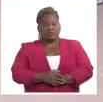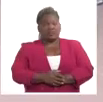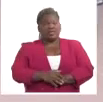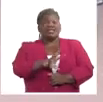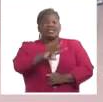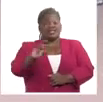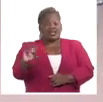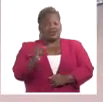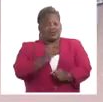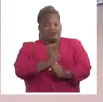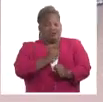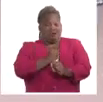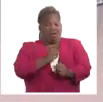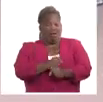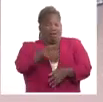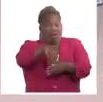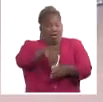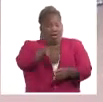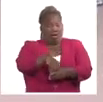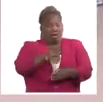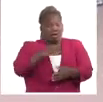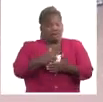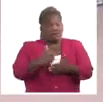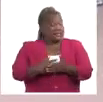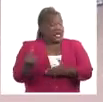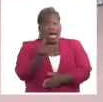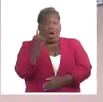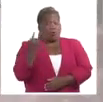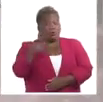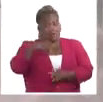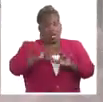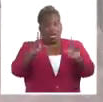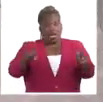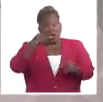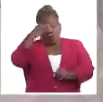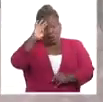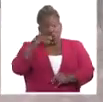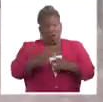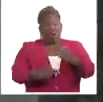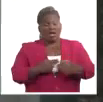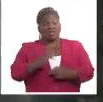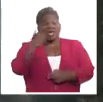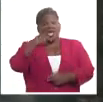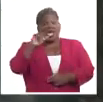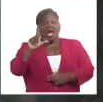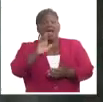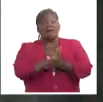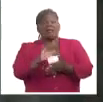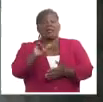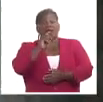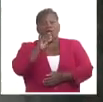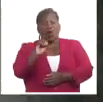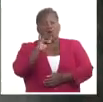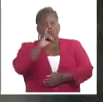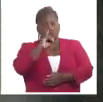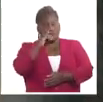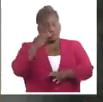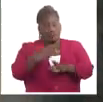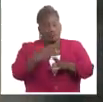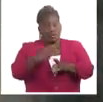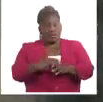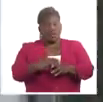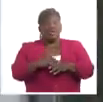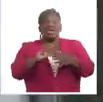300 trabajadores, la industria única de su tipo en Cuba, destinada a producir almidón y derivados del maíz, conocida comercialmente como